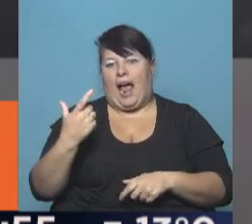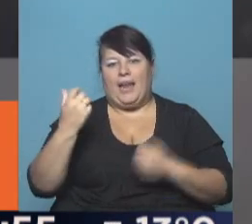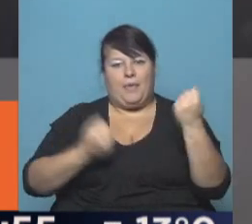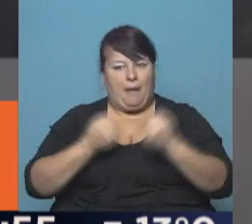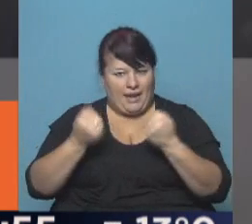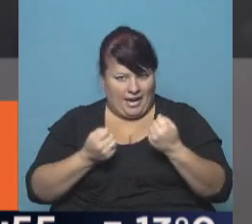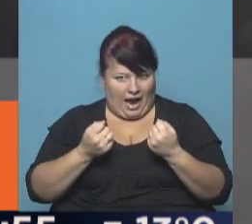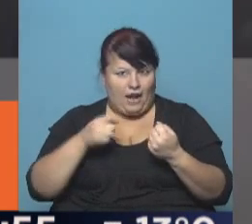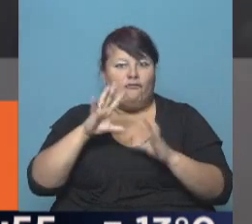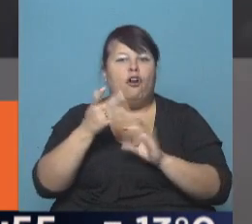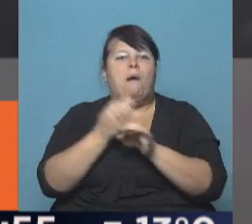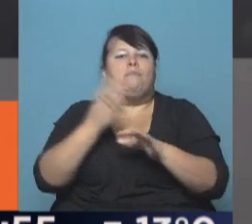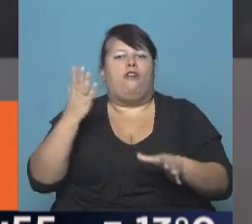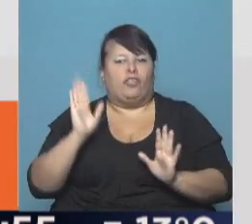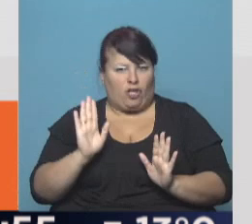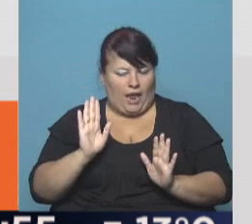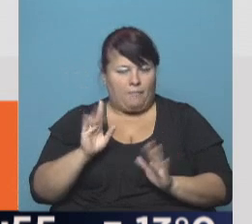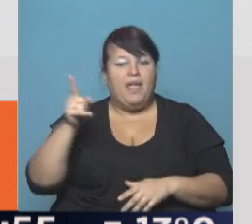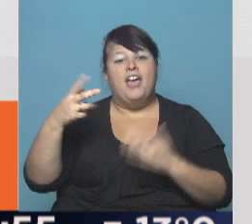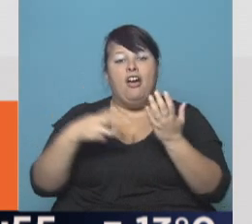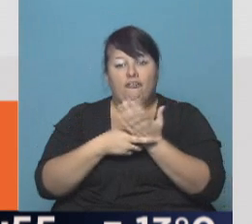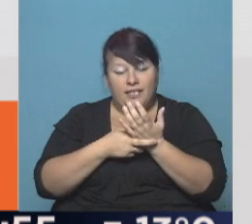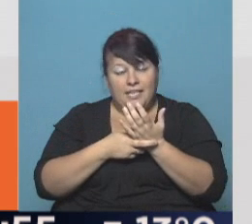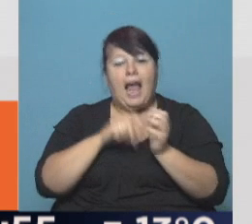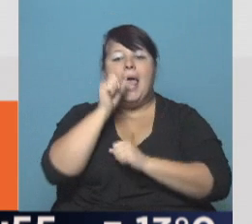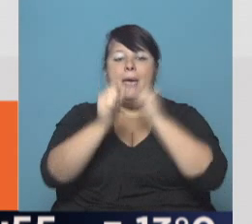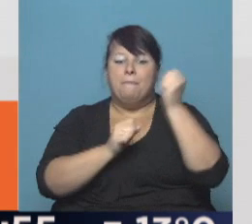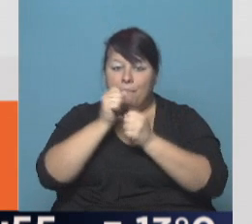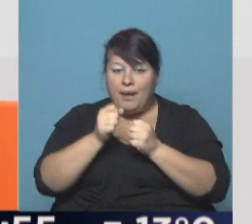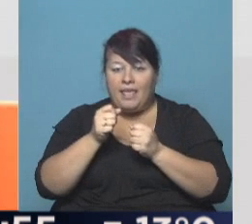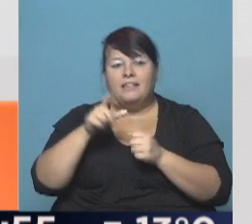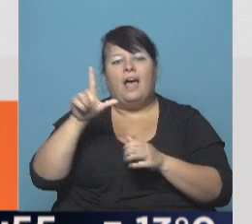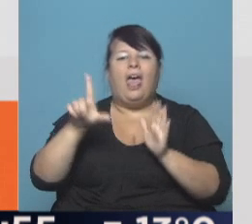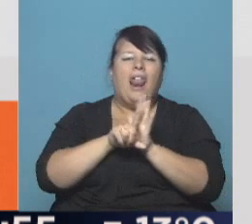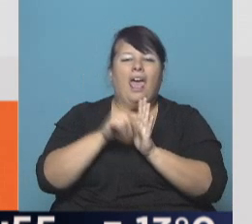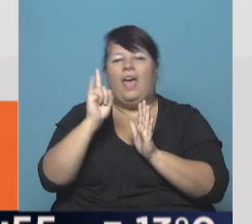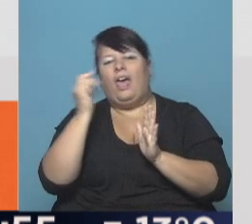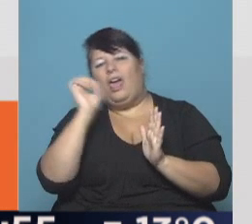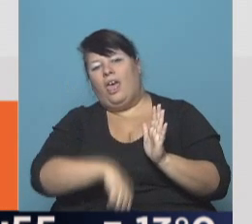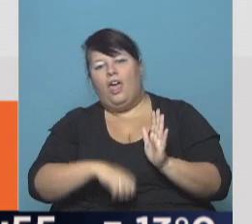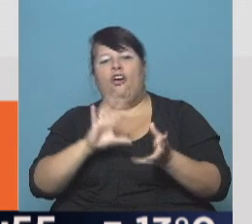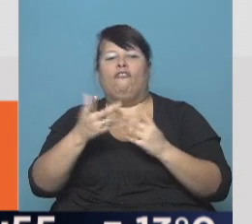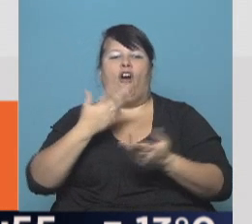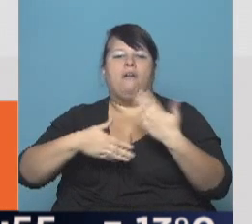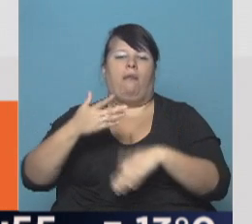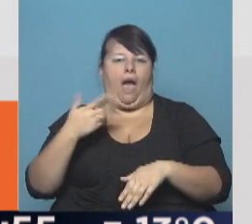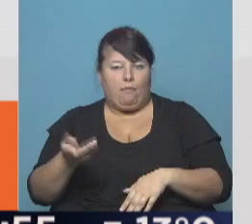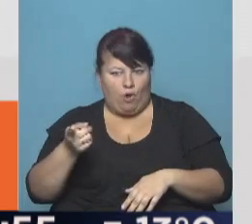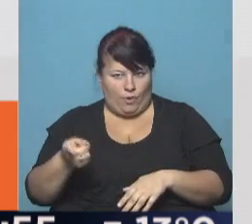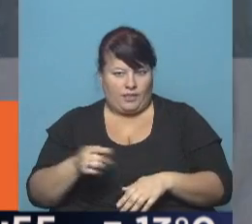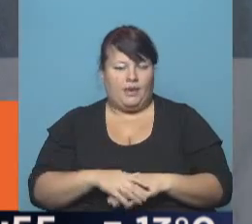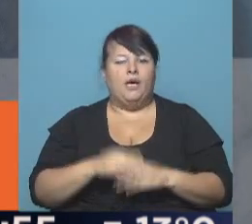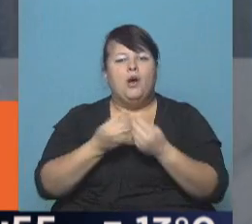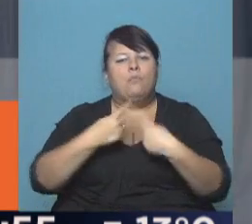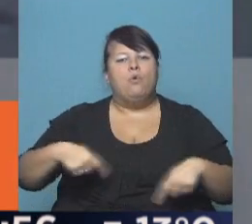conducir de carácter profesional para el fiscal la empresa hace de la ilegalidad su marco de referencia son